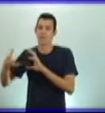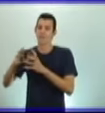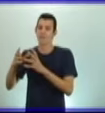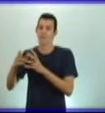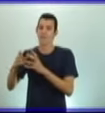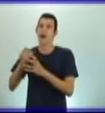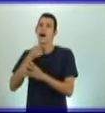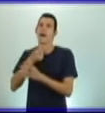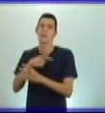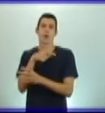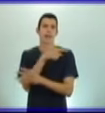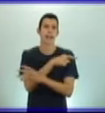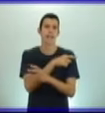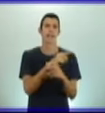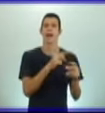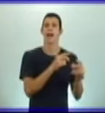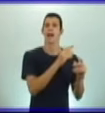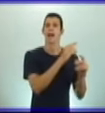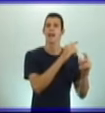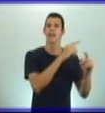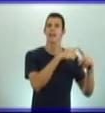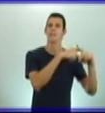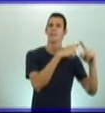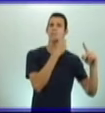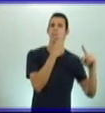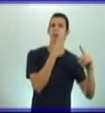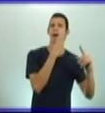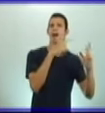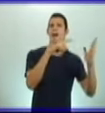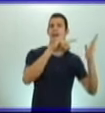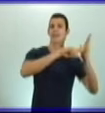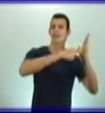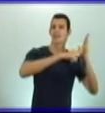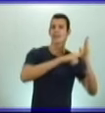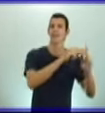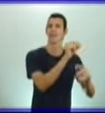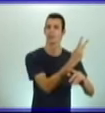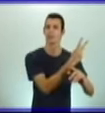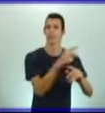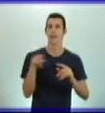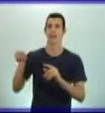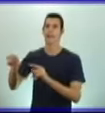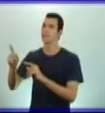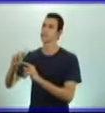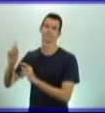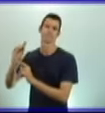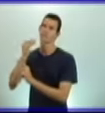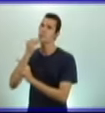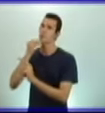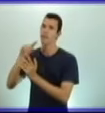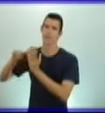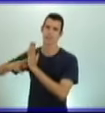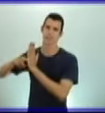De esa definición se puede obtener o se obtiene un teorema que nos permite entonces